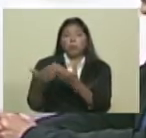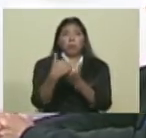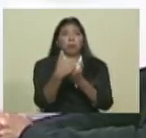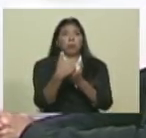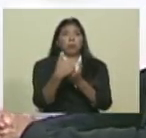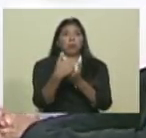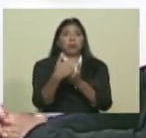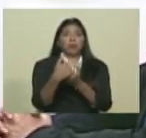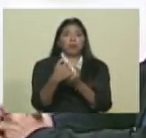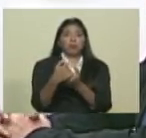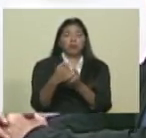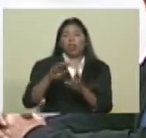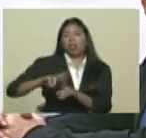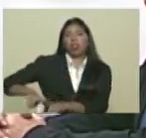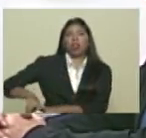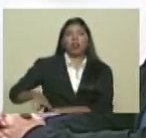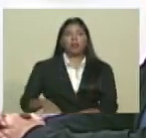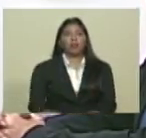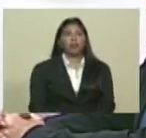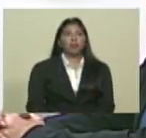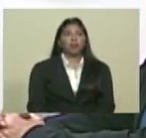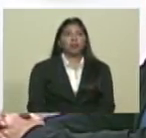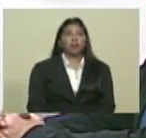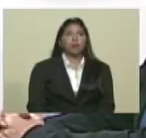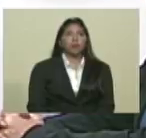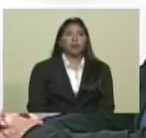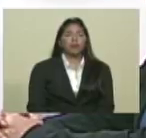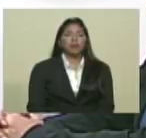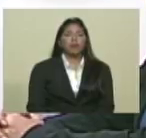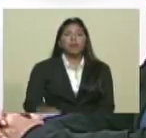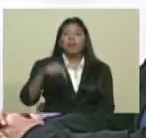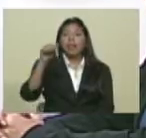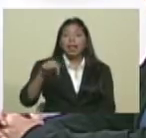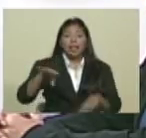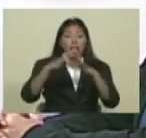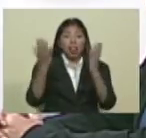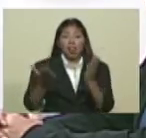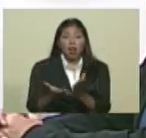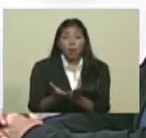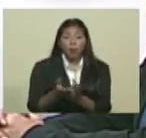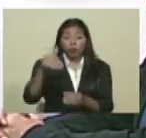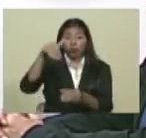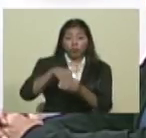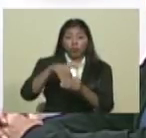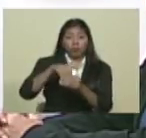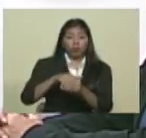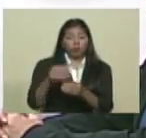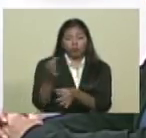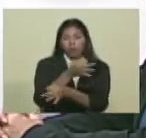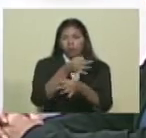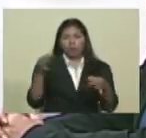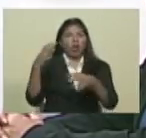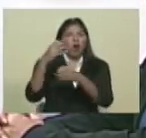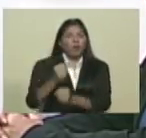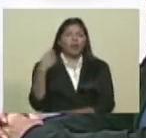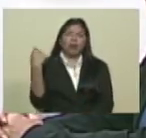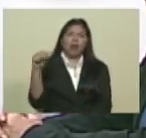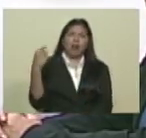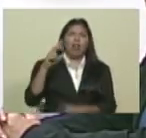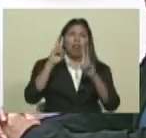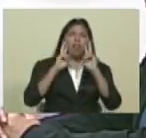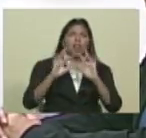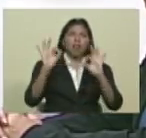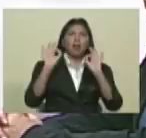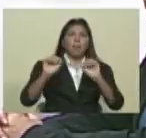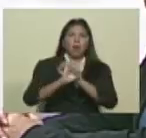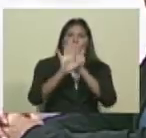allá, pequeñito. Venezuela tiene el mejor sistema electoral, el más completo, confiable del mundo. Lo tenemos, lo